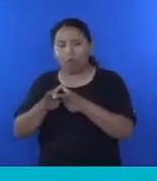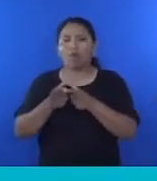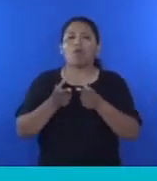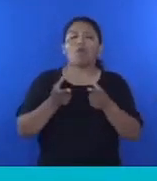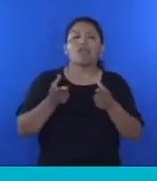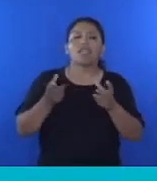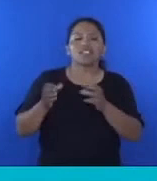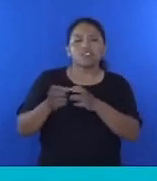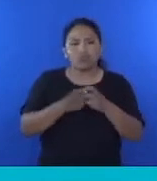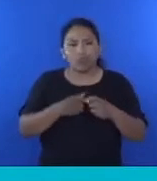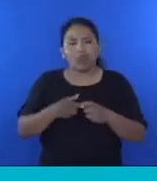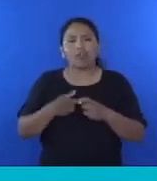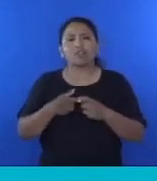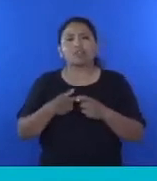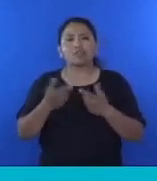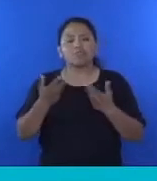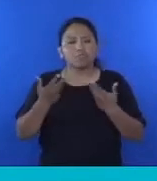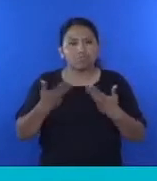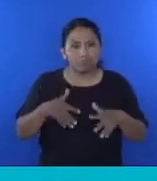sesiones ordinarias,